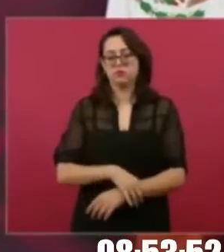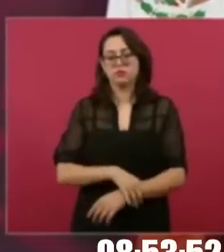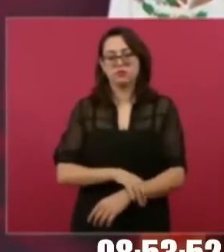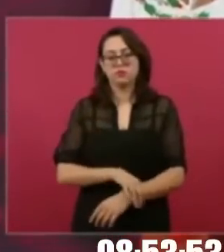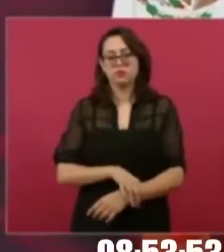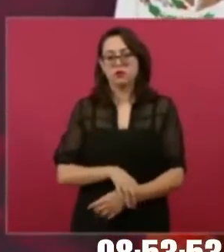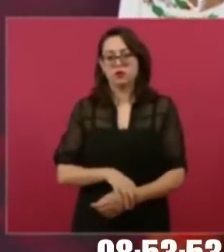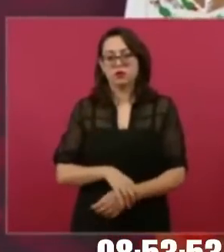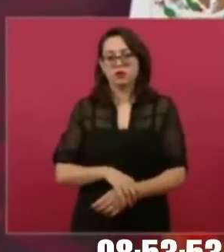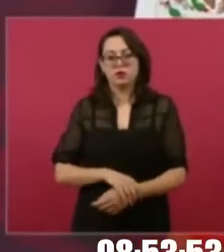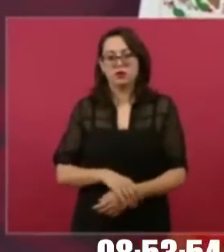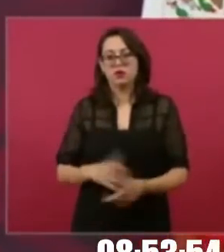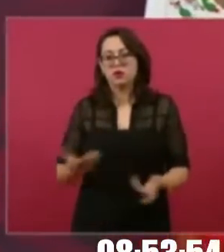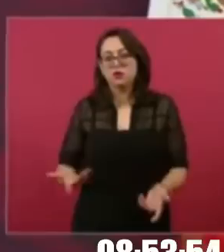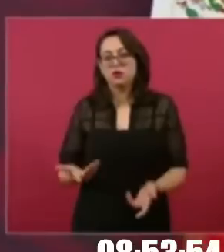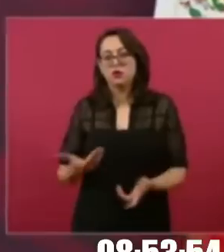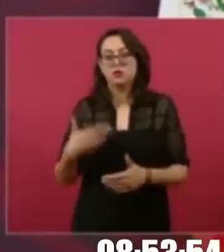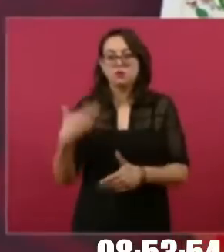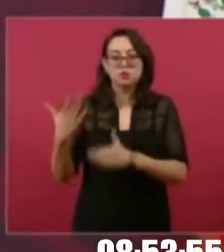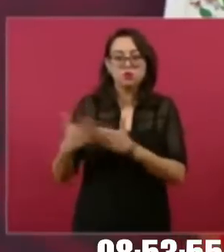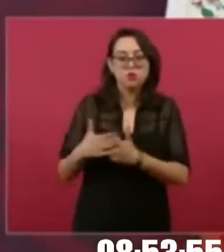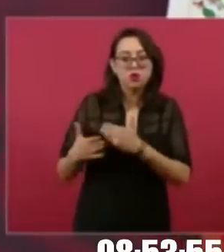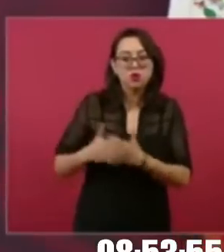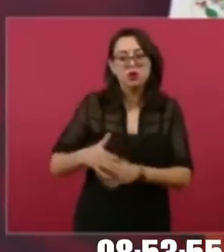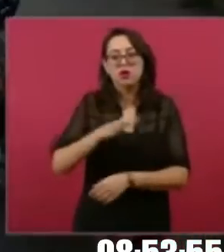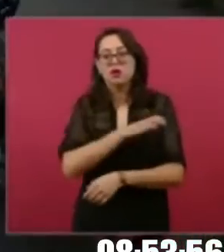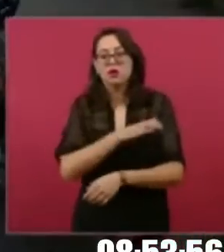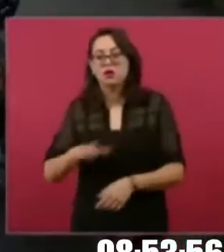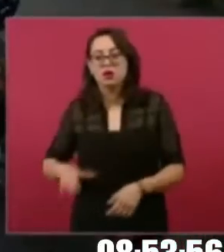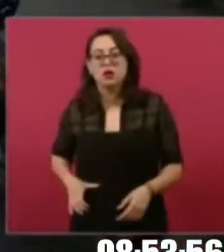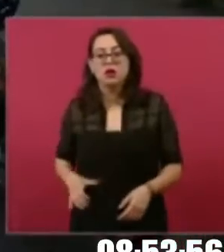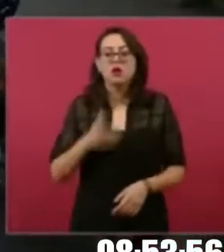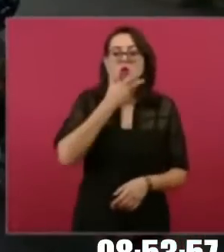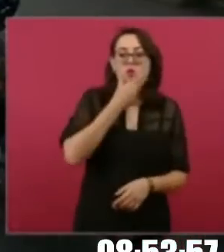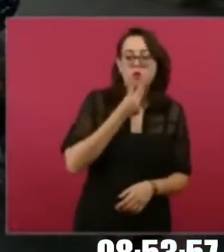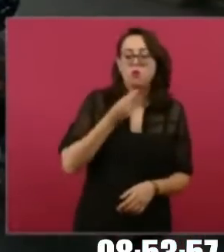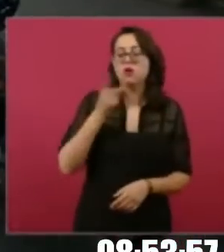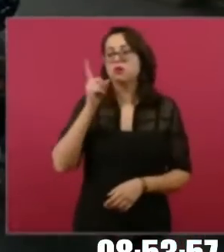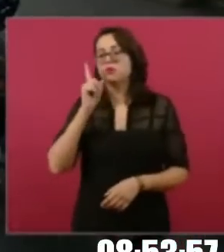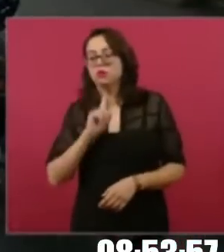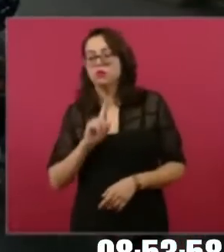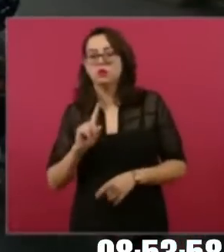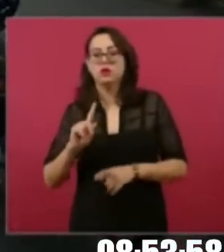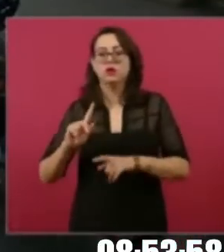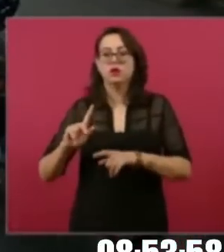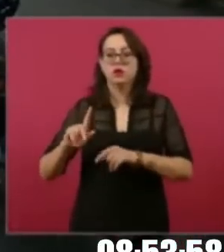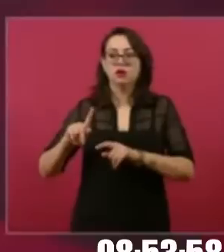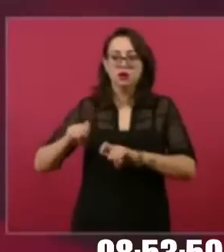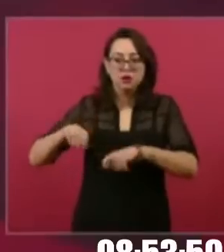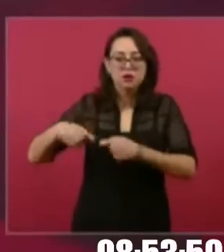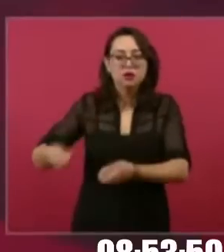a la coordinadora o el coordinador de la transformación